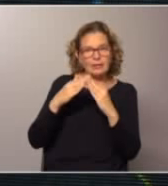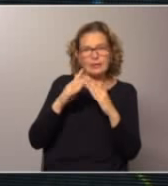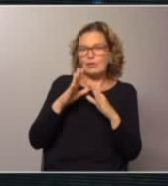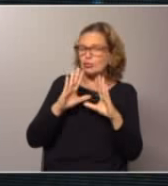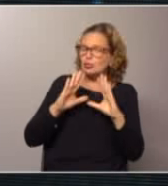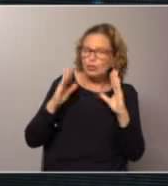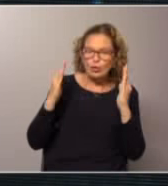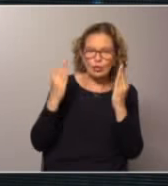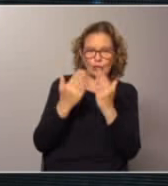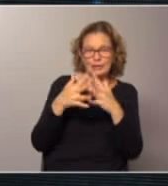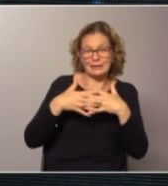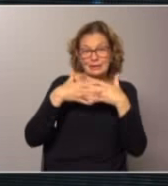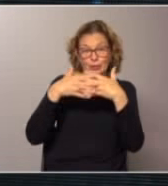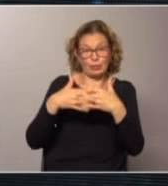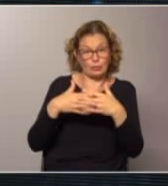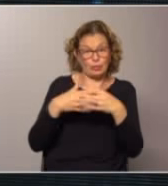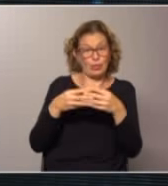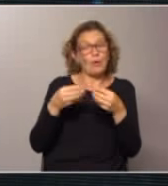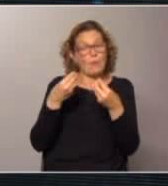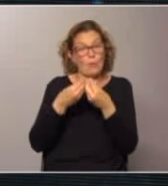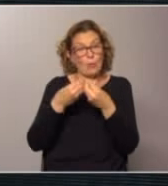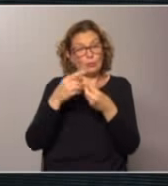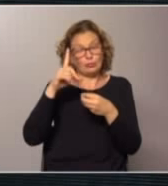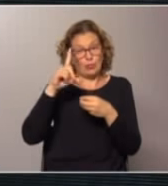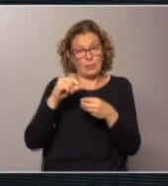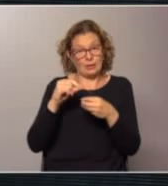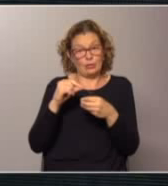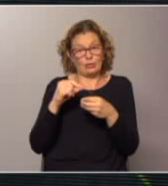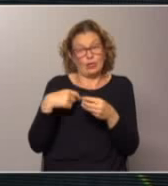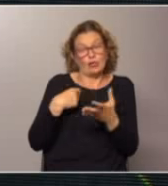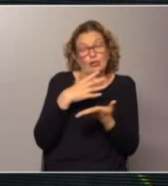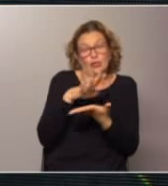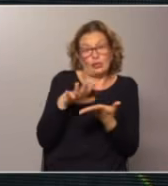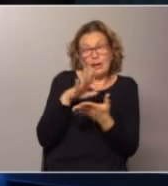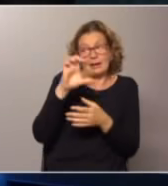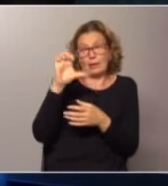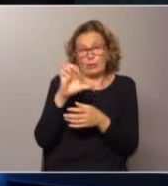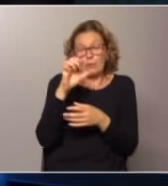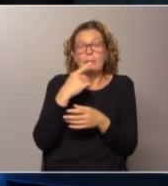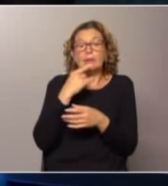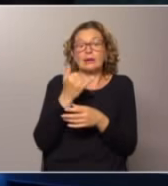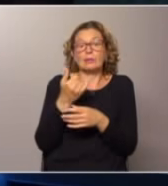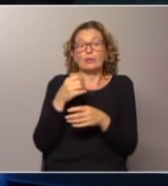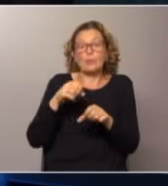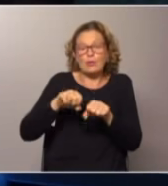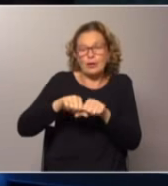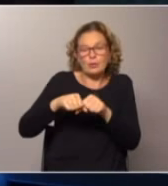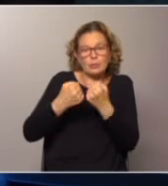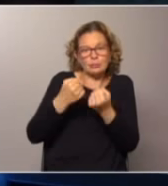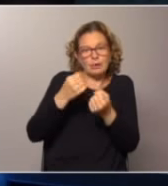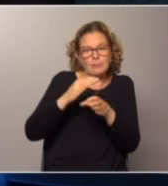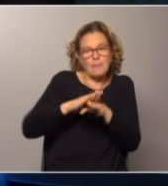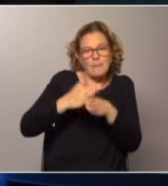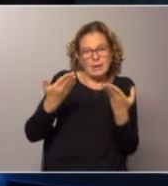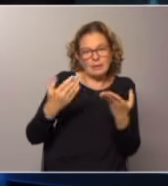norte particularmente eeuu que tienen mucho menos contención social que europa y generó una ruptura en la sociedad